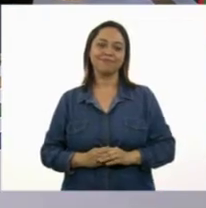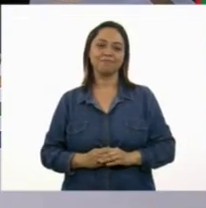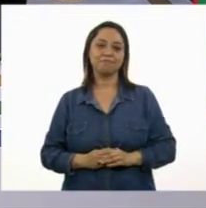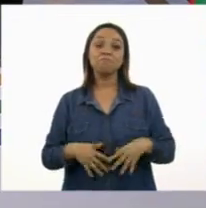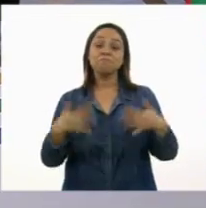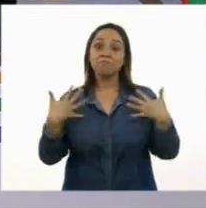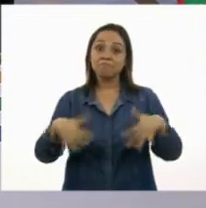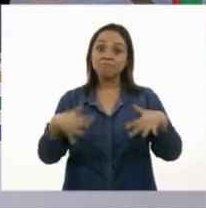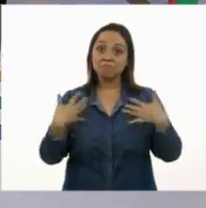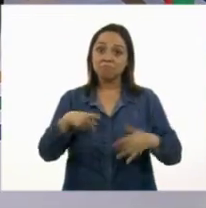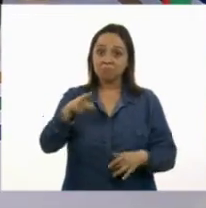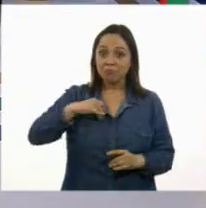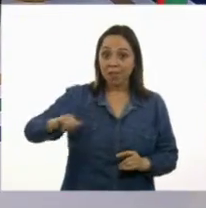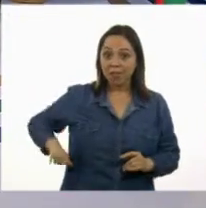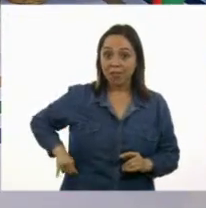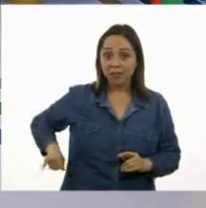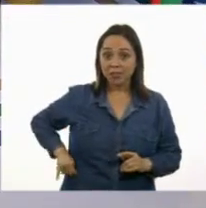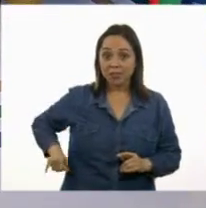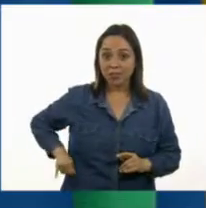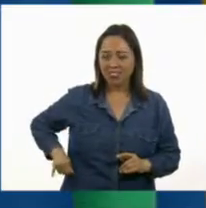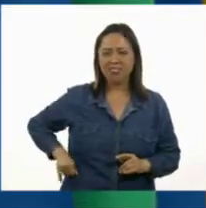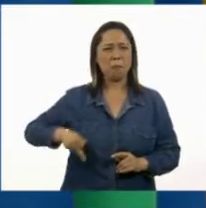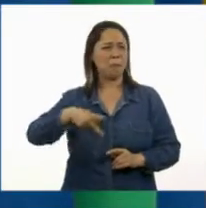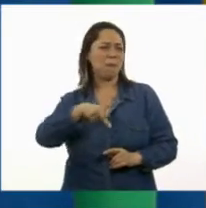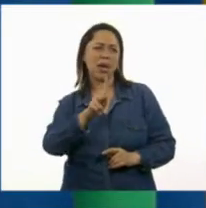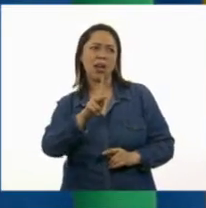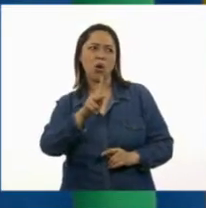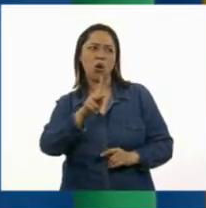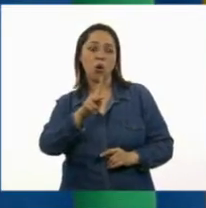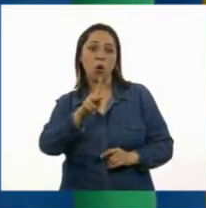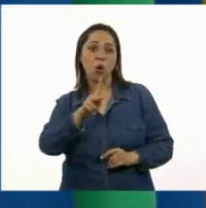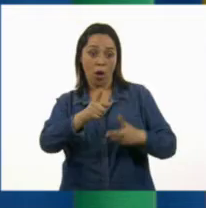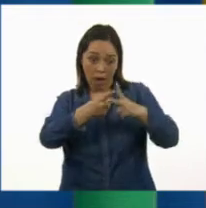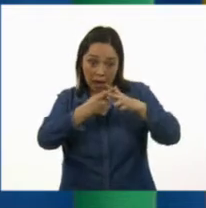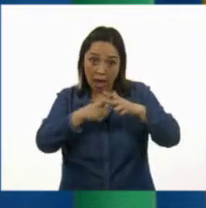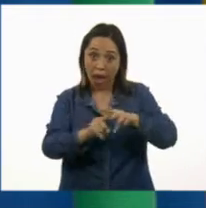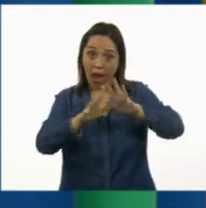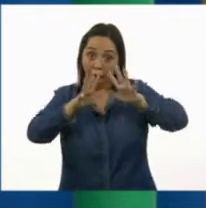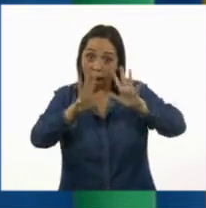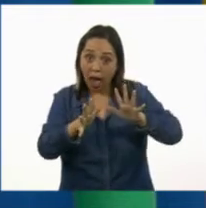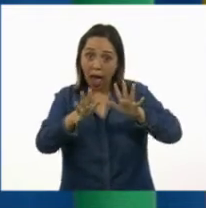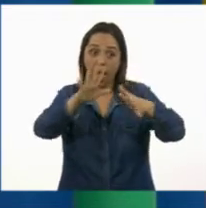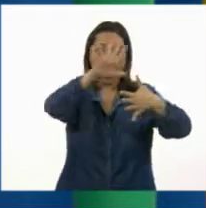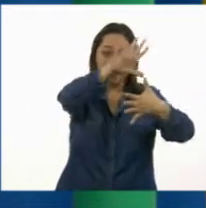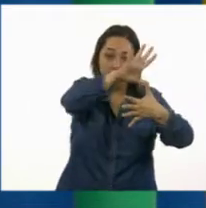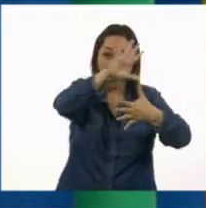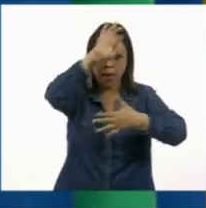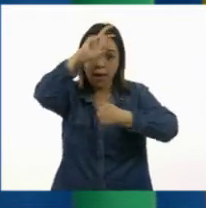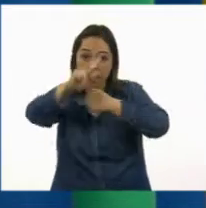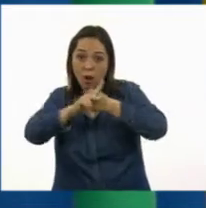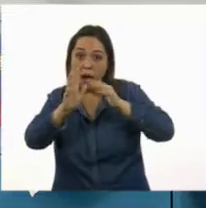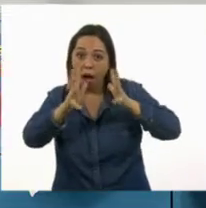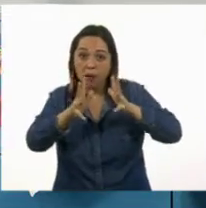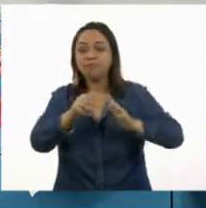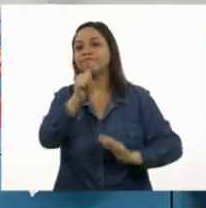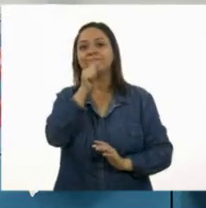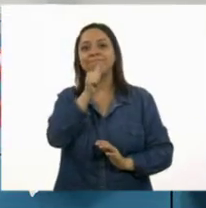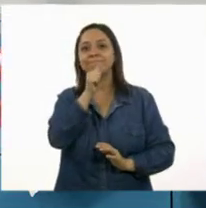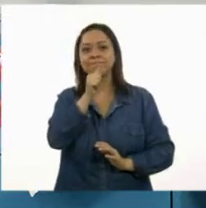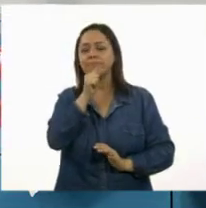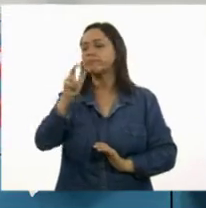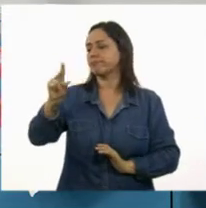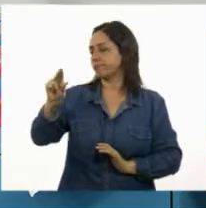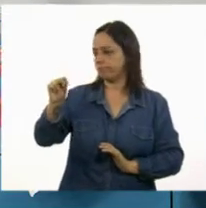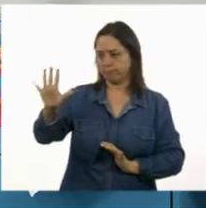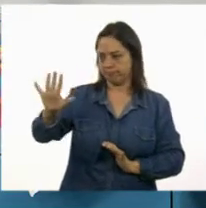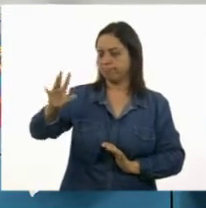¡Wow, profesor! ¡Qué interesante! Pero aún no hemos iniciado con la revisión del clima en América y Europa. No, pero